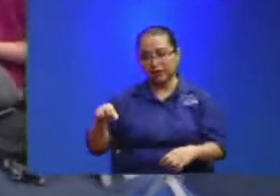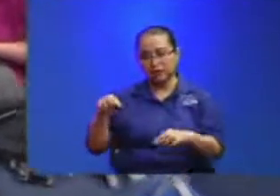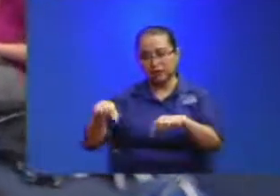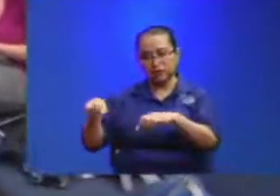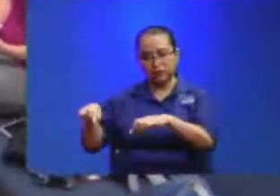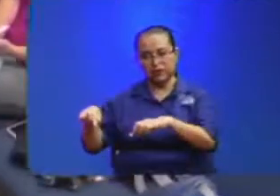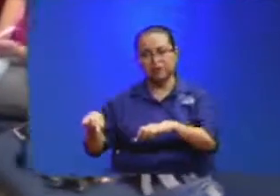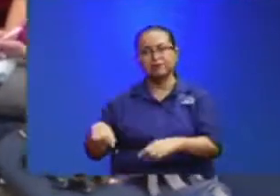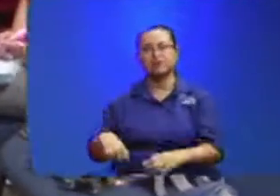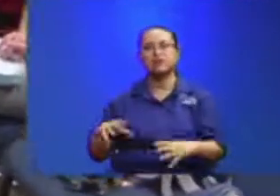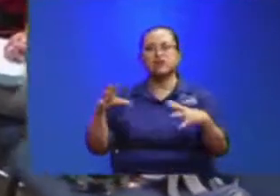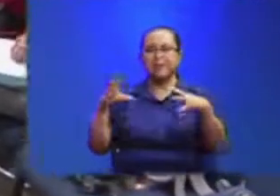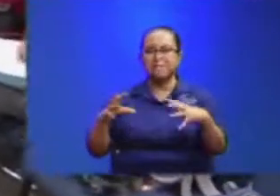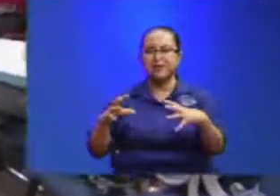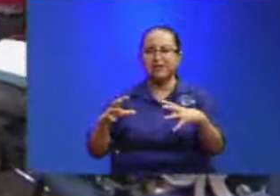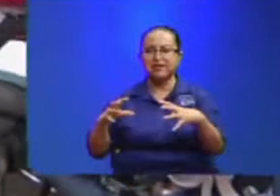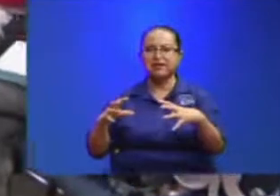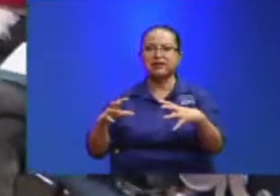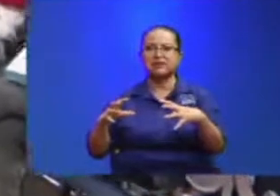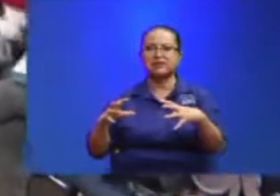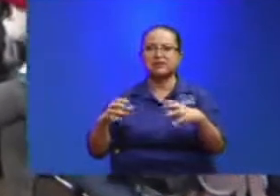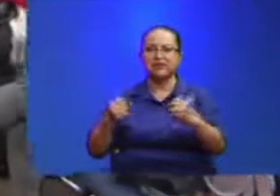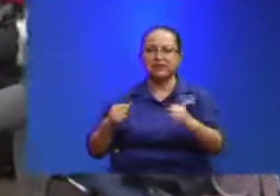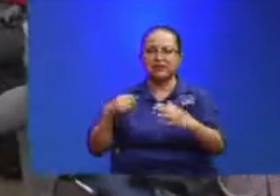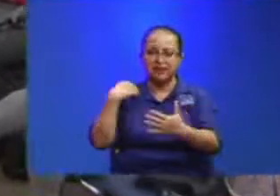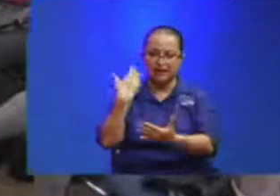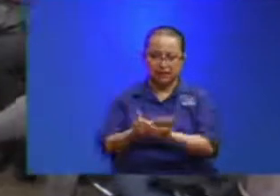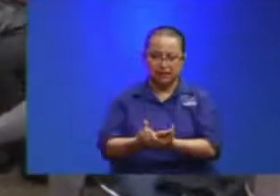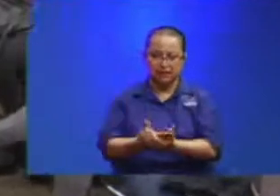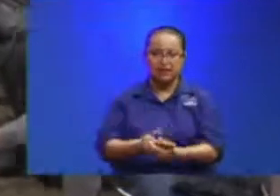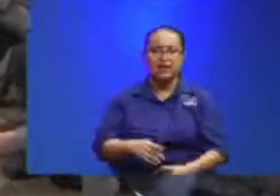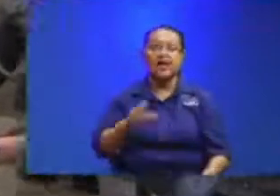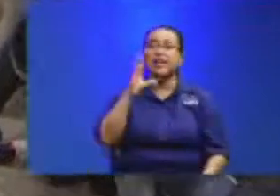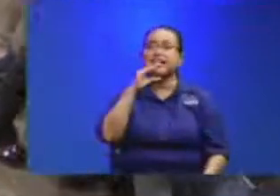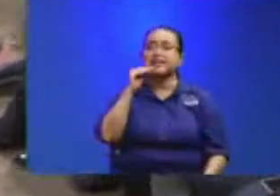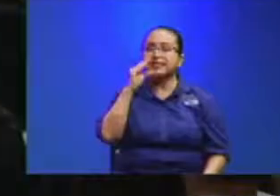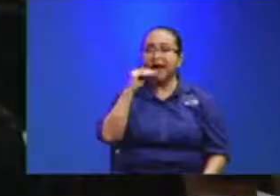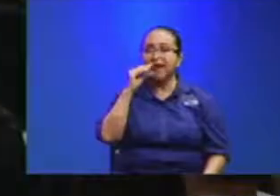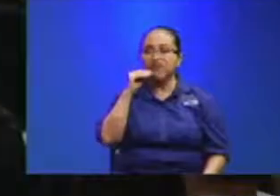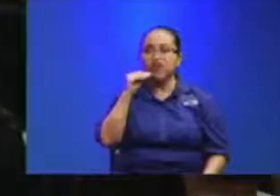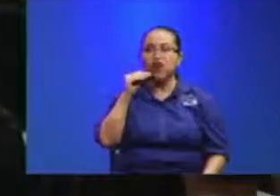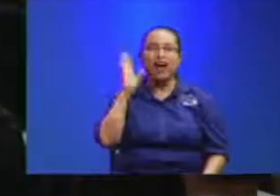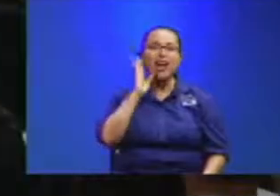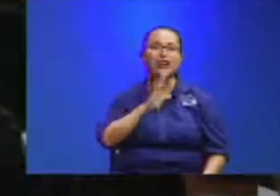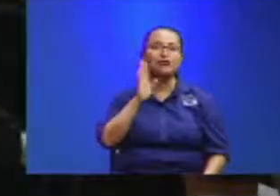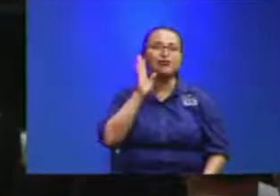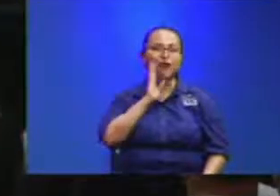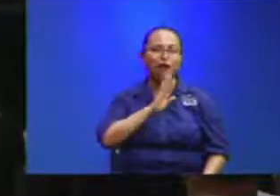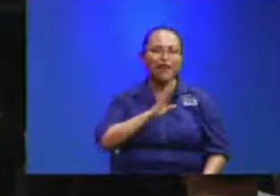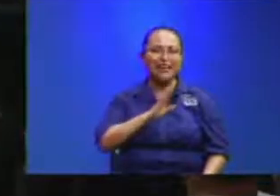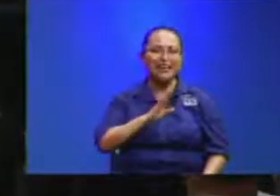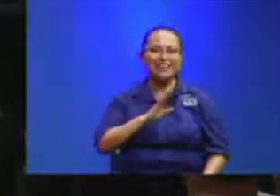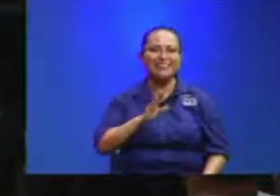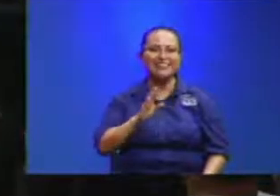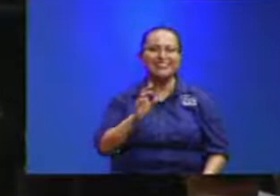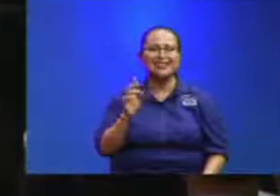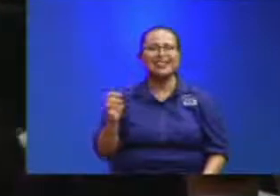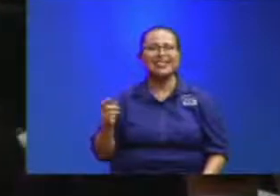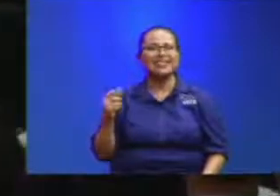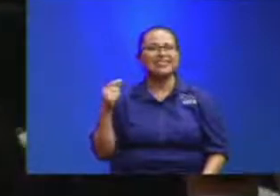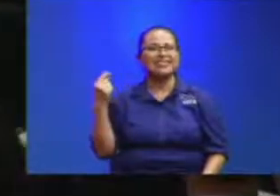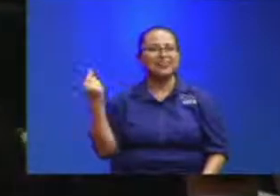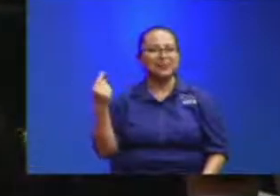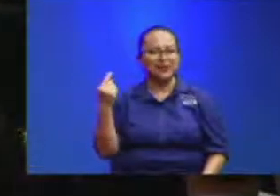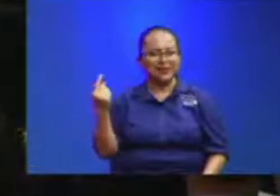palabras a los jóvenes solteros sólo 4 vinieron hoy y no hay problema usted les